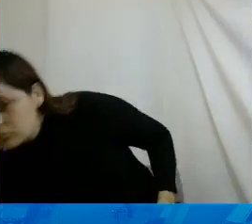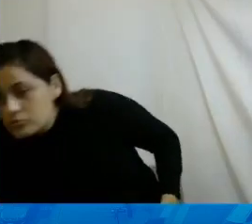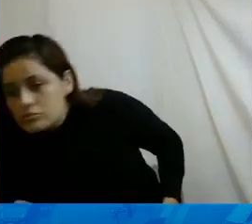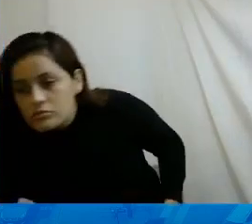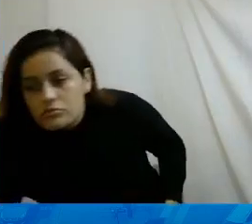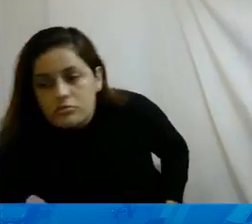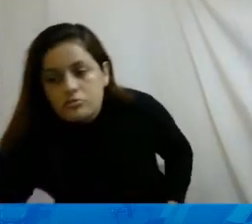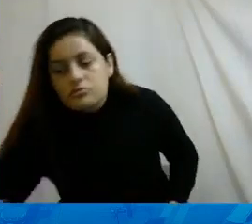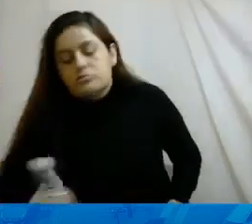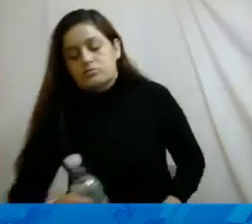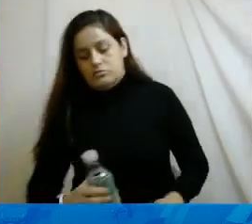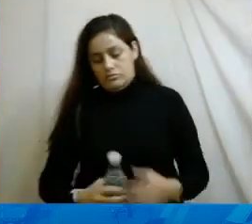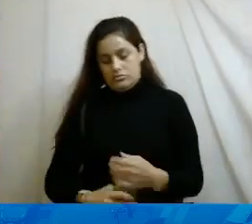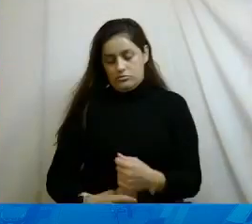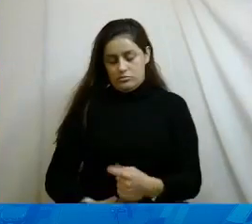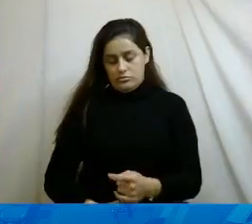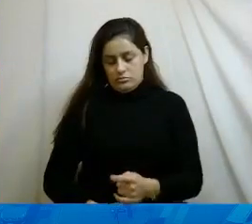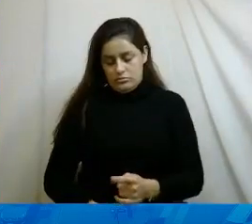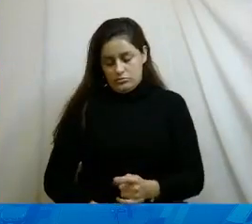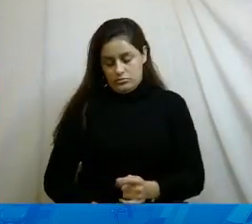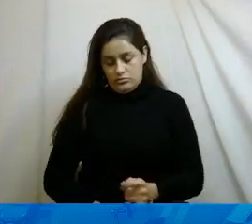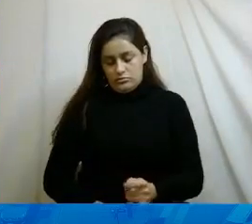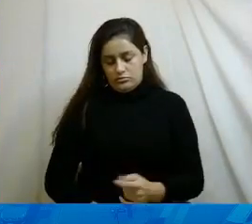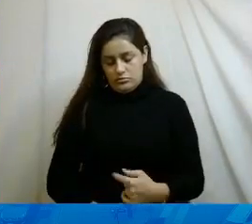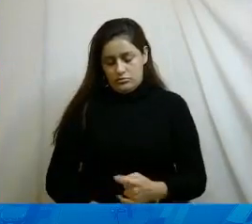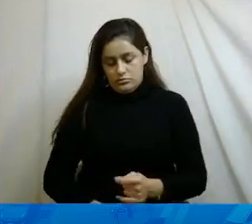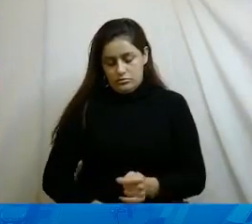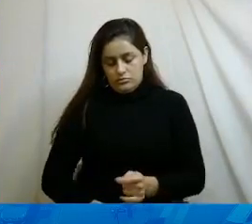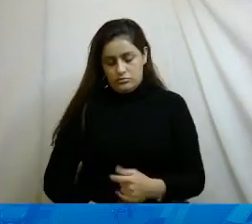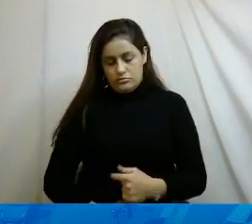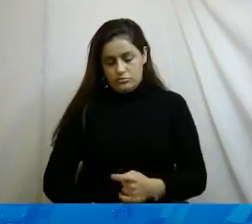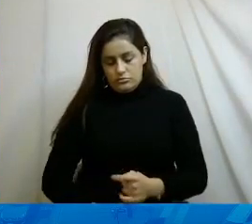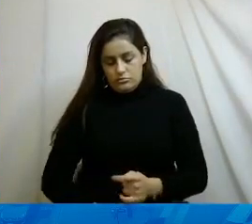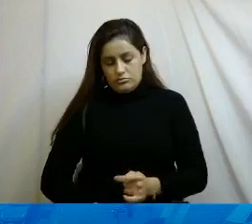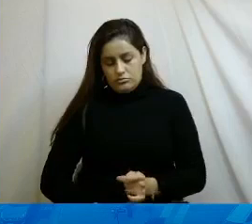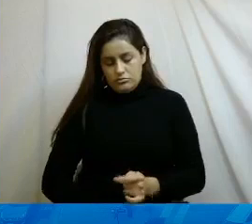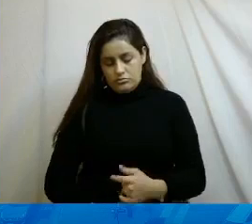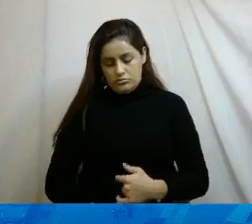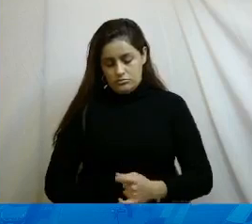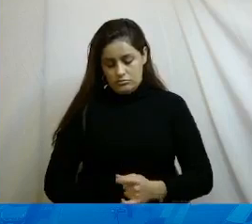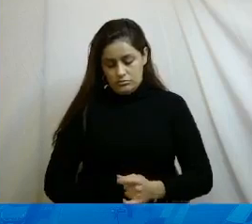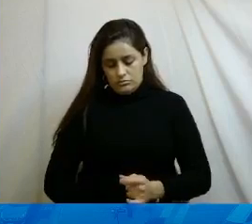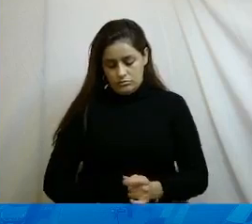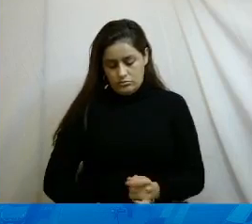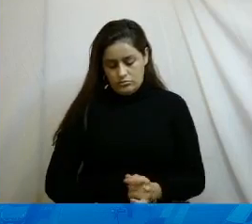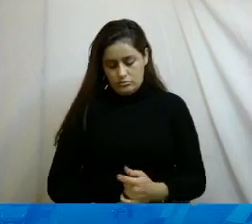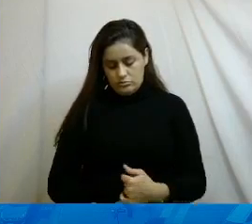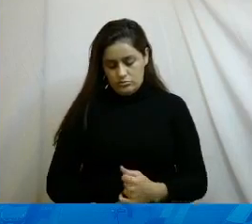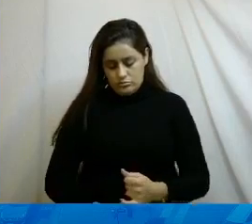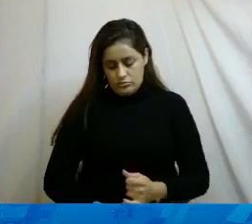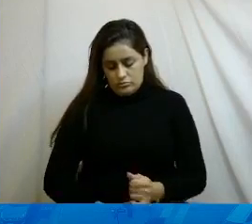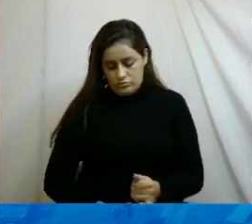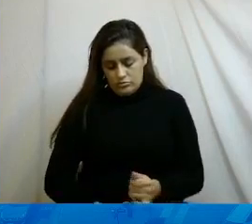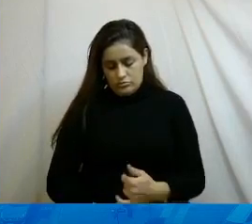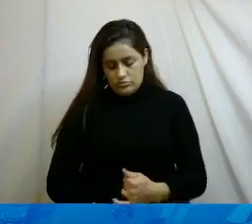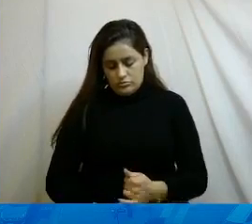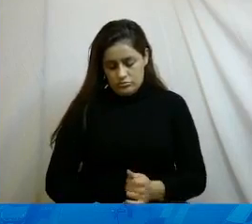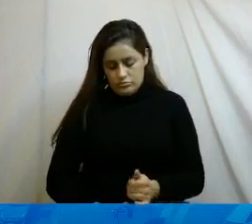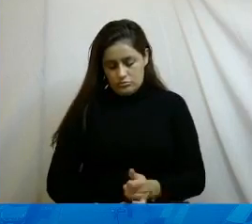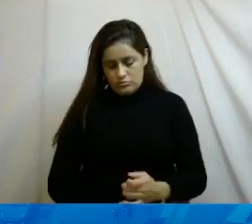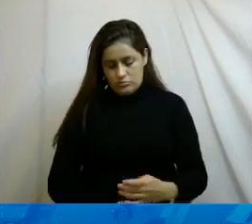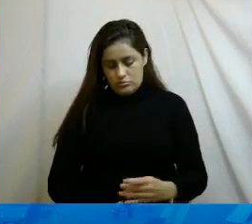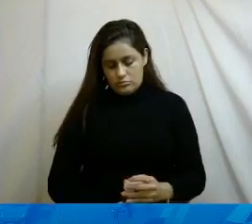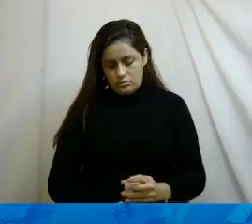entiendo que a lo mejor no se pueda entender, o sea, entiendo que no se entienda, igual podría pedirle al director de SECPLA que reitere